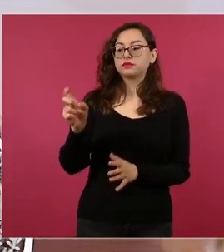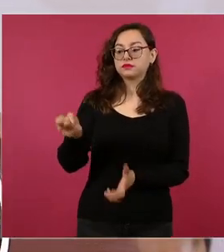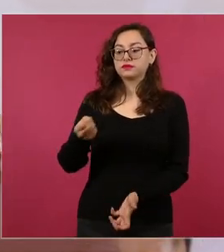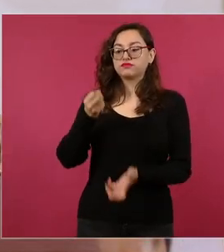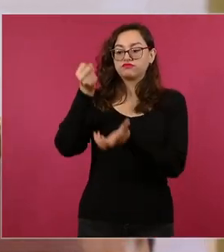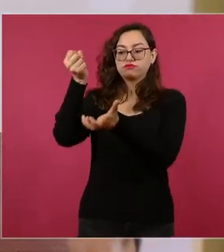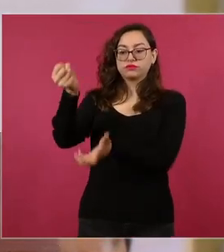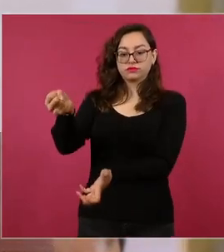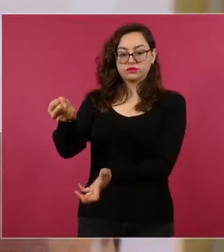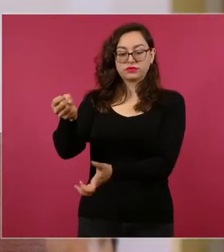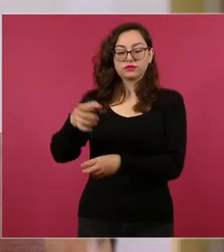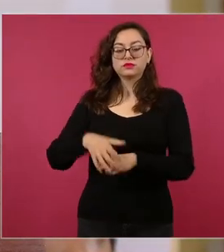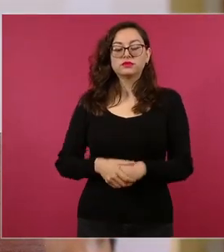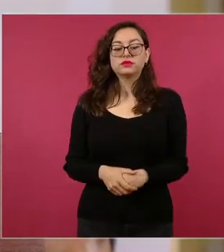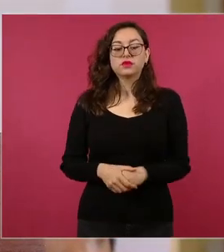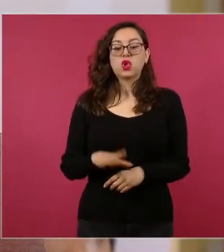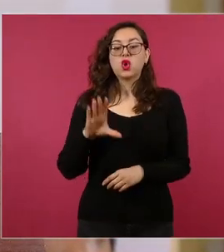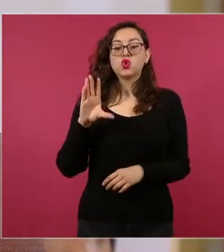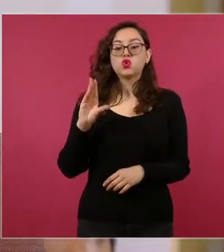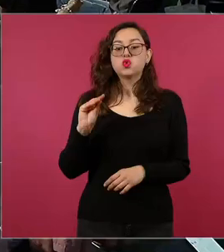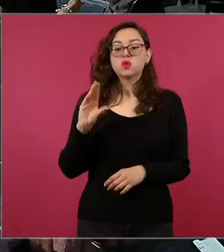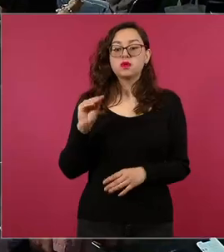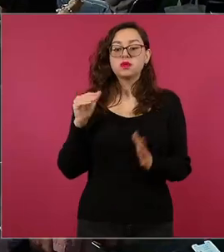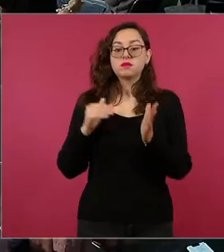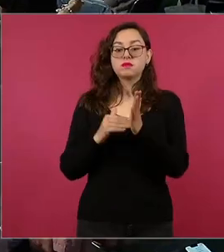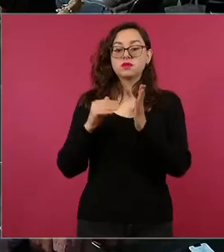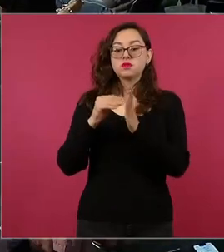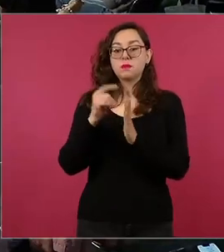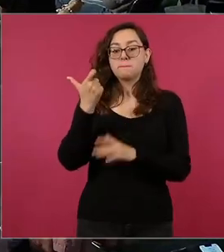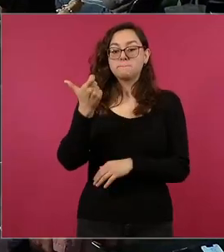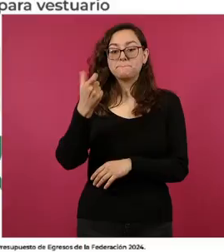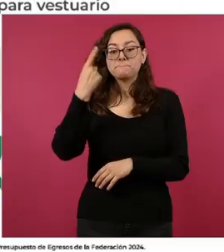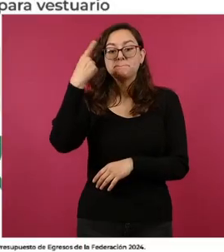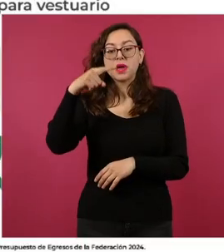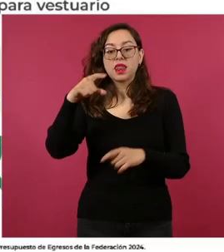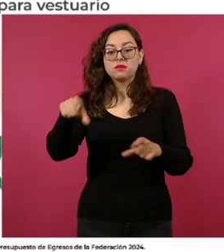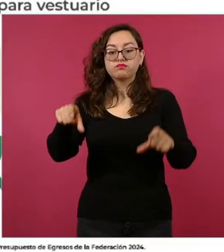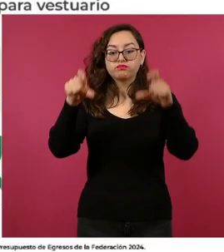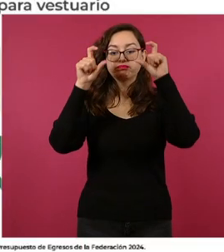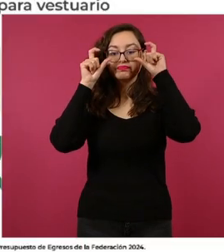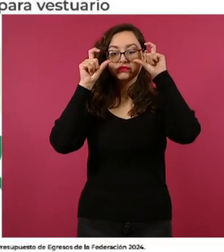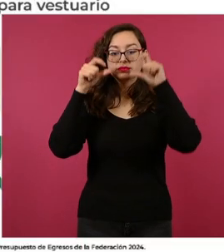presupuesto. 90,000,000 para anteojos.